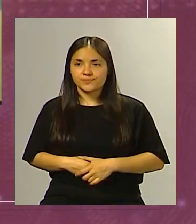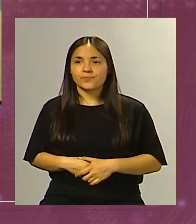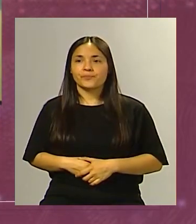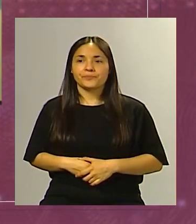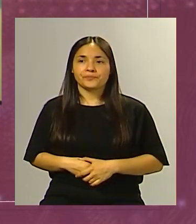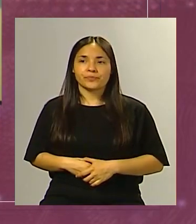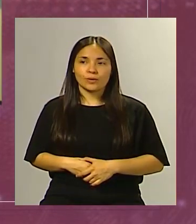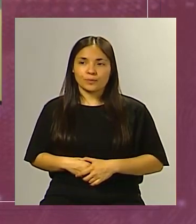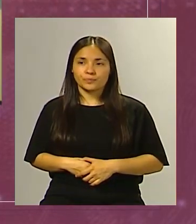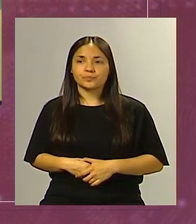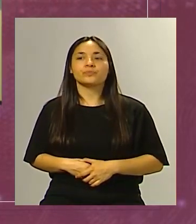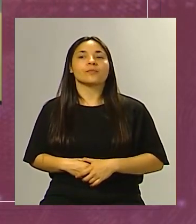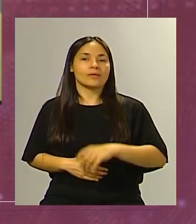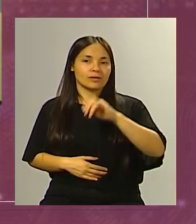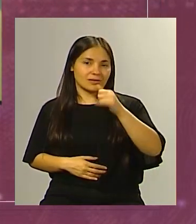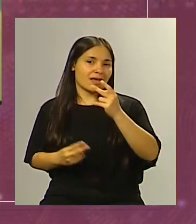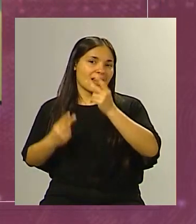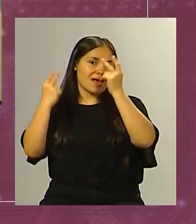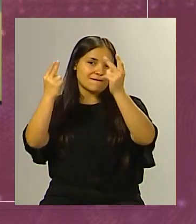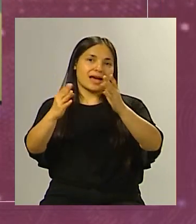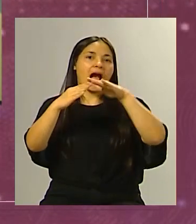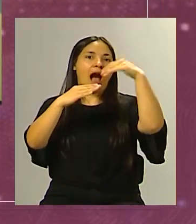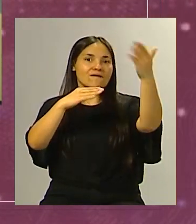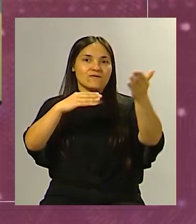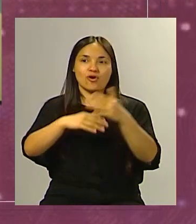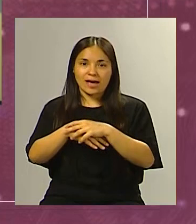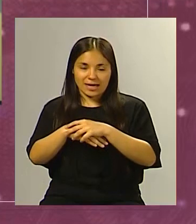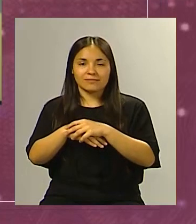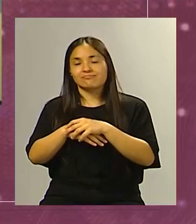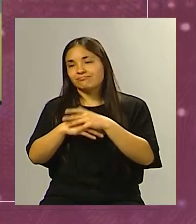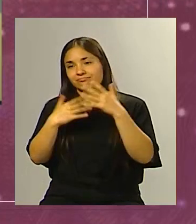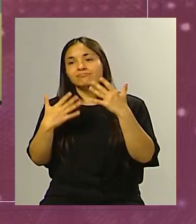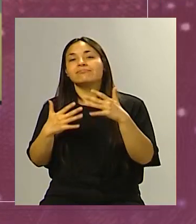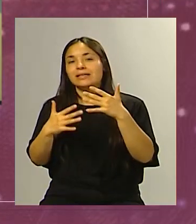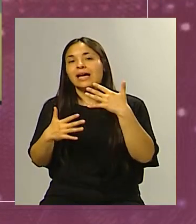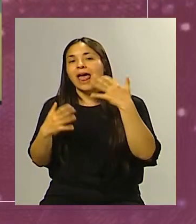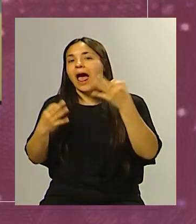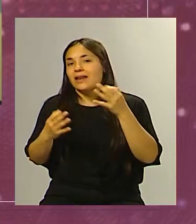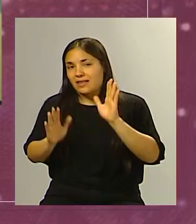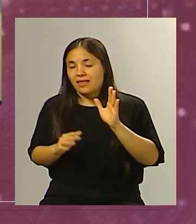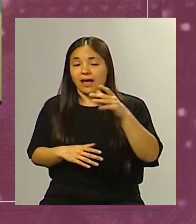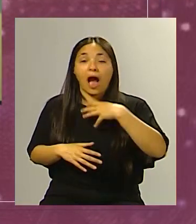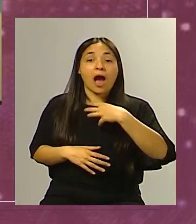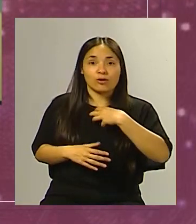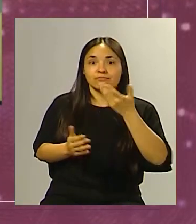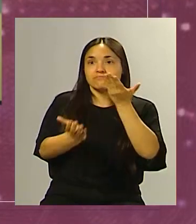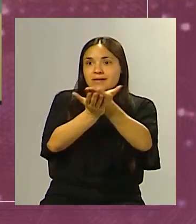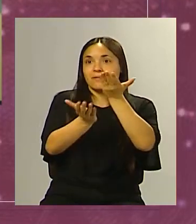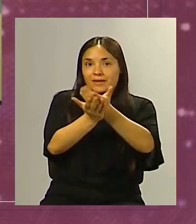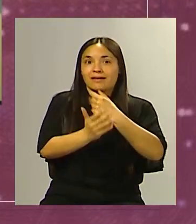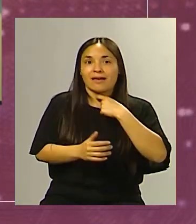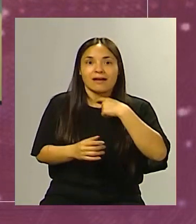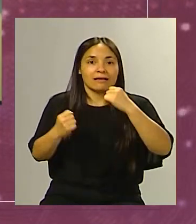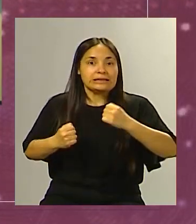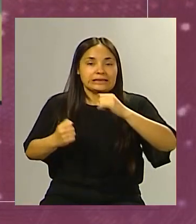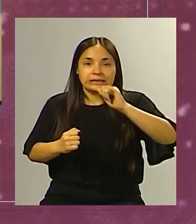Bueno, sí, los viajes de egresado al exterior son una realidad porque los chicos lo demandan, lo piden, lo exigen,